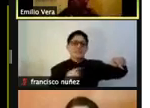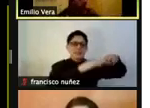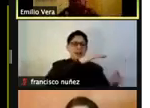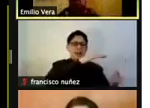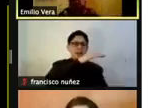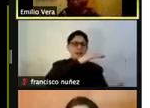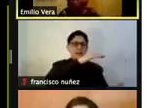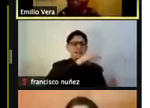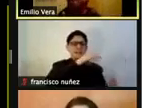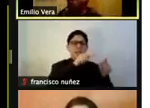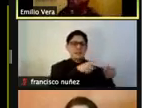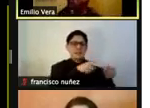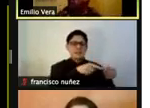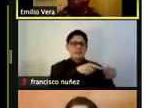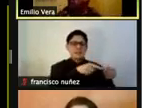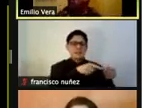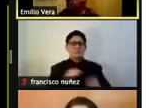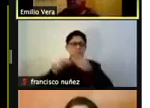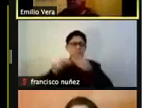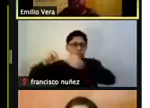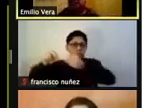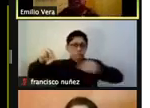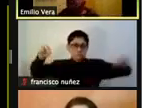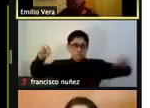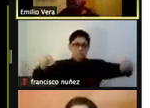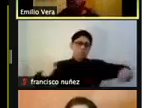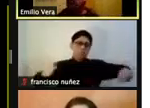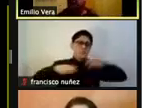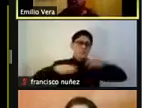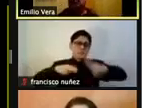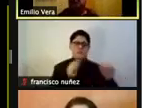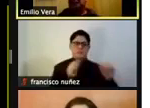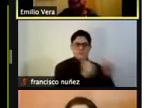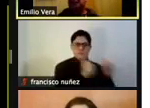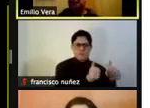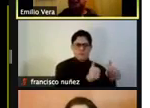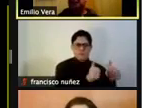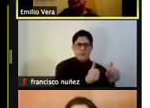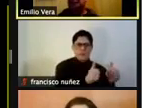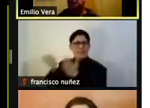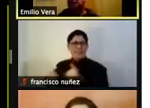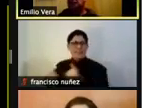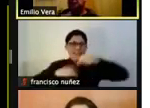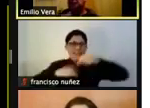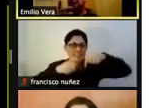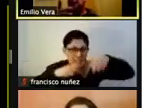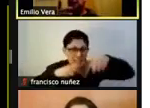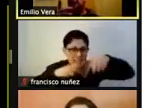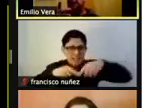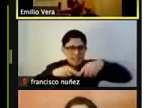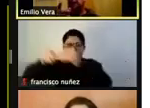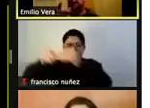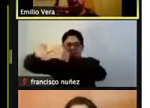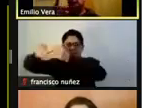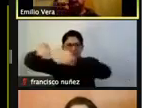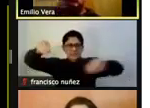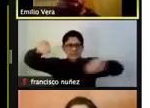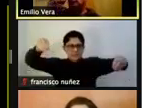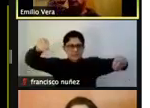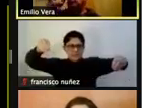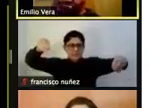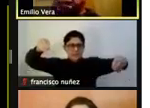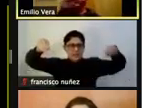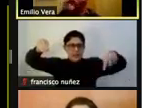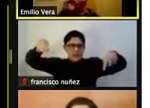En tierra, ¿no es cierto?, hacer una línea sísmica, uno dice, ya, yo quiero hacer una línea sísmica aquí en el Valle Central de Chile, por decir, ¿no es